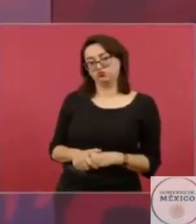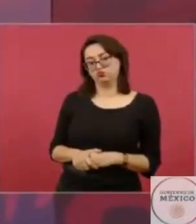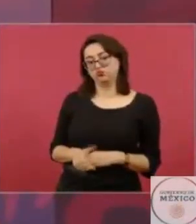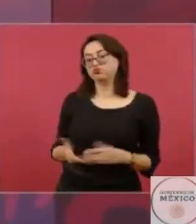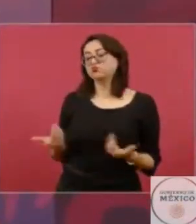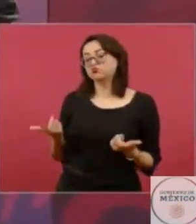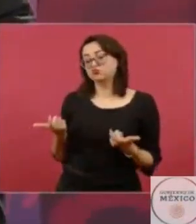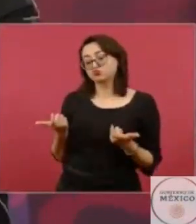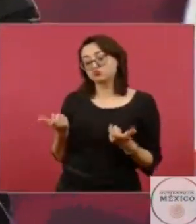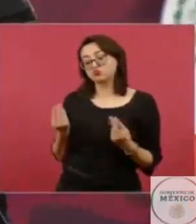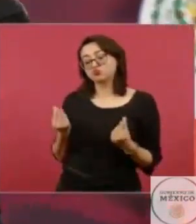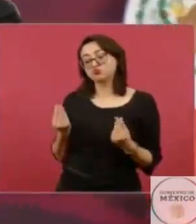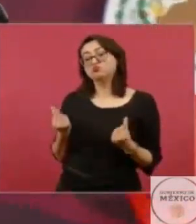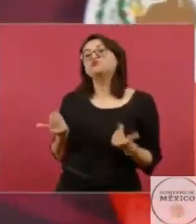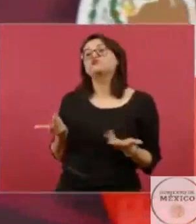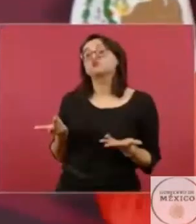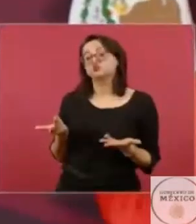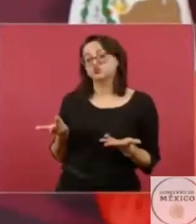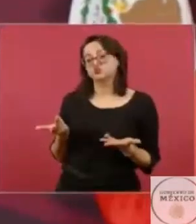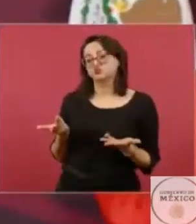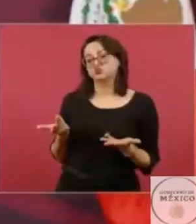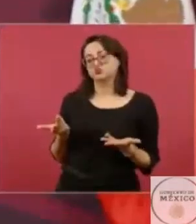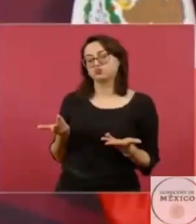¿De a cómo va a ser?